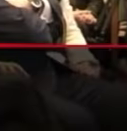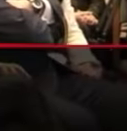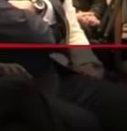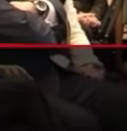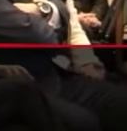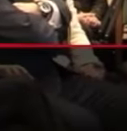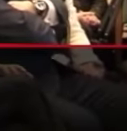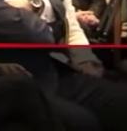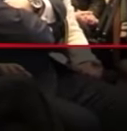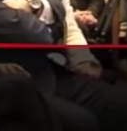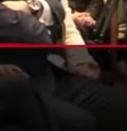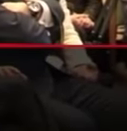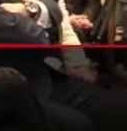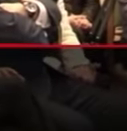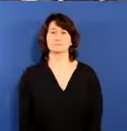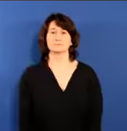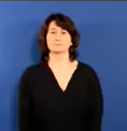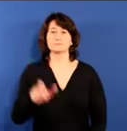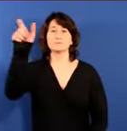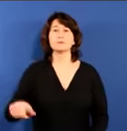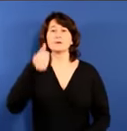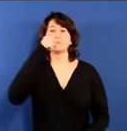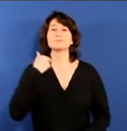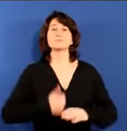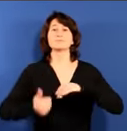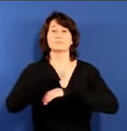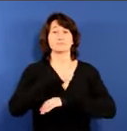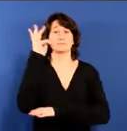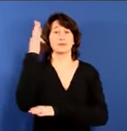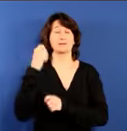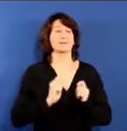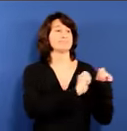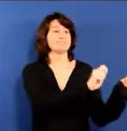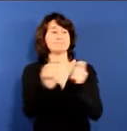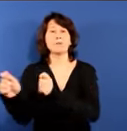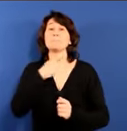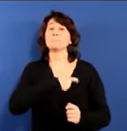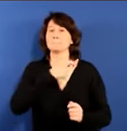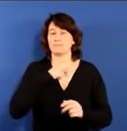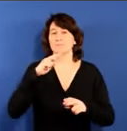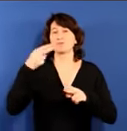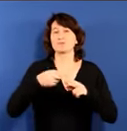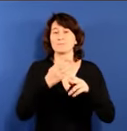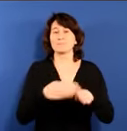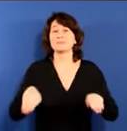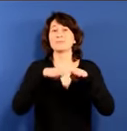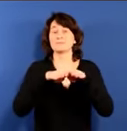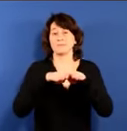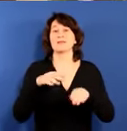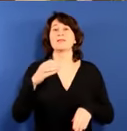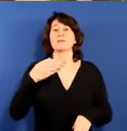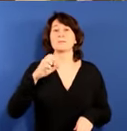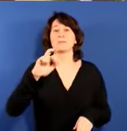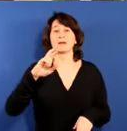En un día donde las miradas se centran en las mujeres por ser el Día Internacional de la Mujer, este 8 de marzo, el diputado general de Vizcaya, José